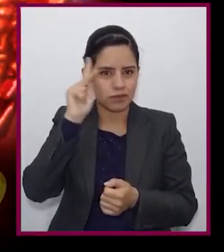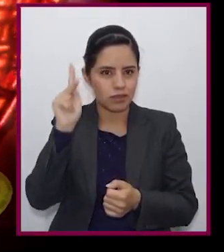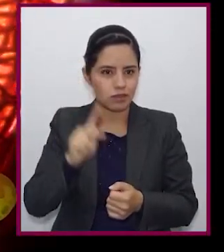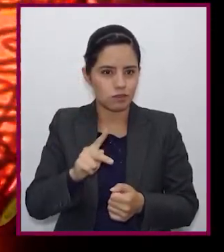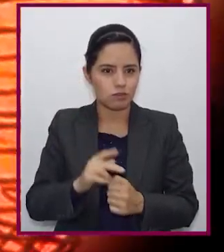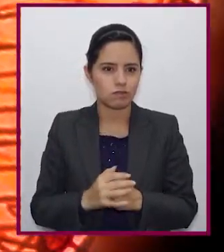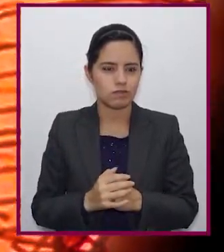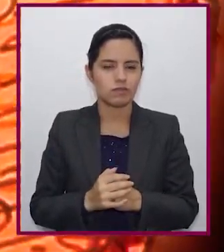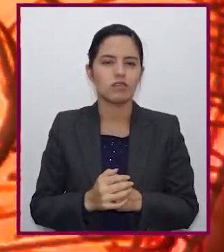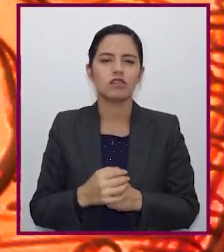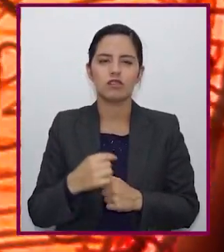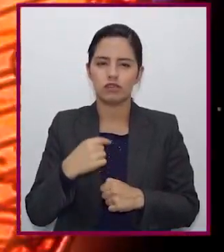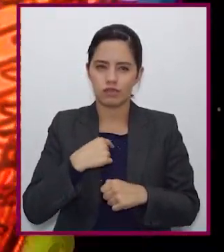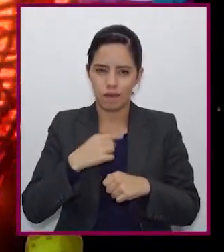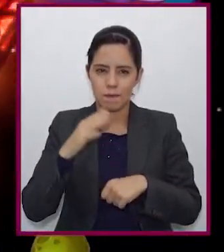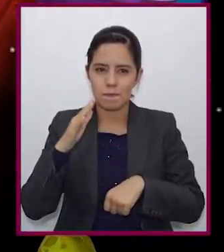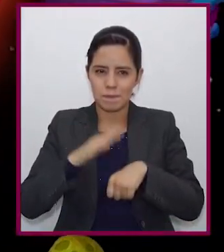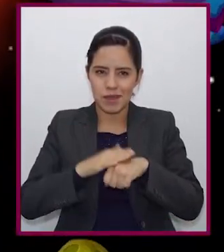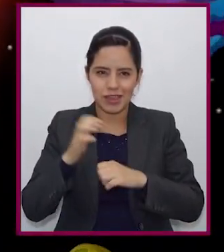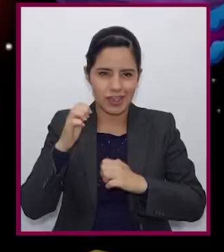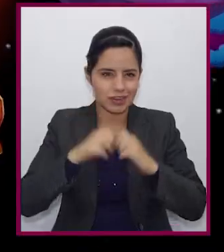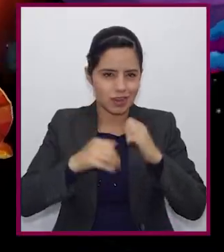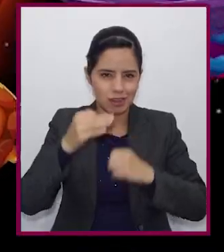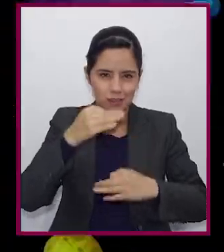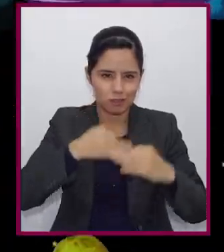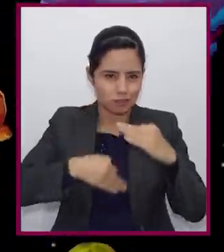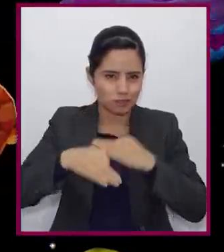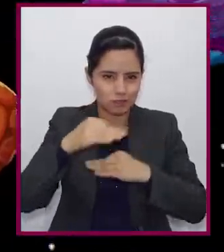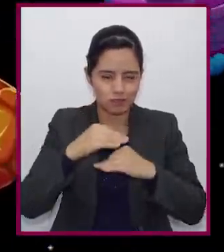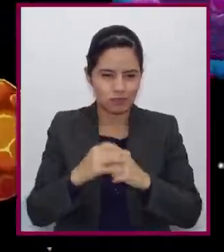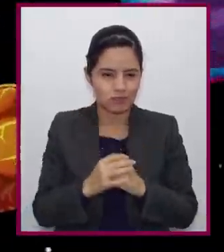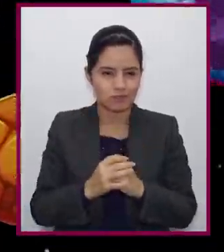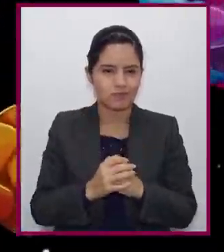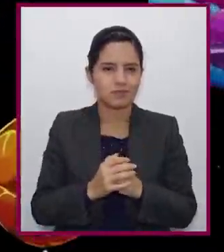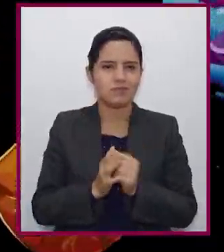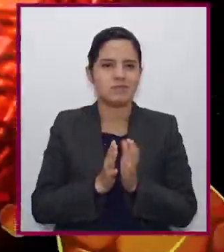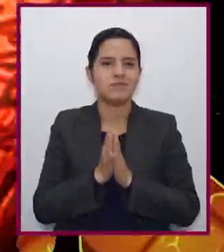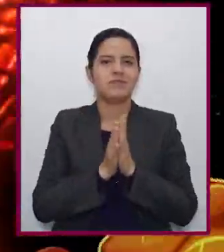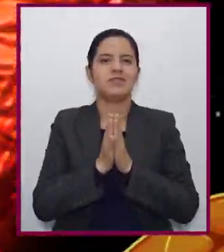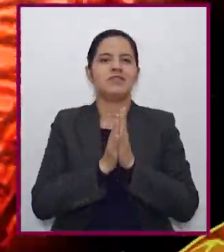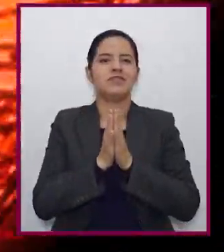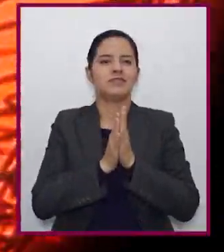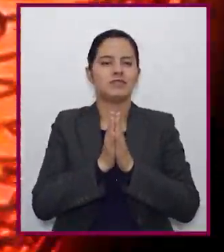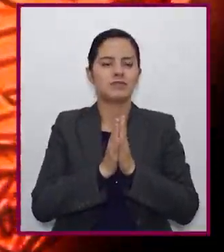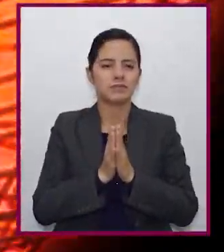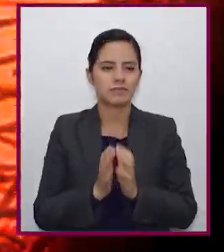más paparruchas y me los voy a trolear a todos.